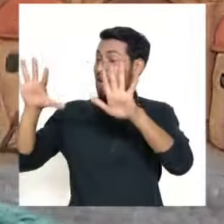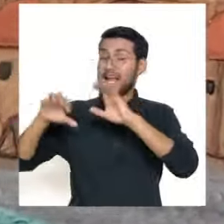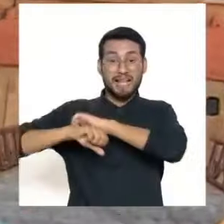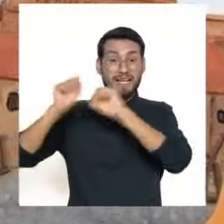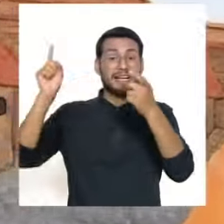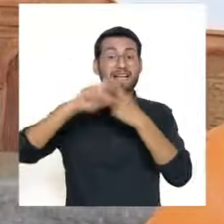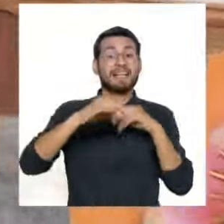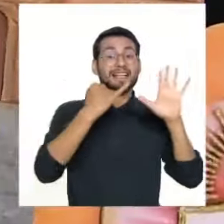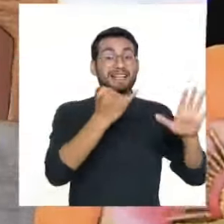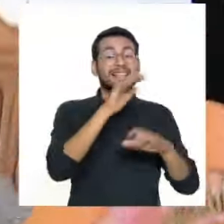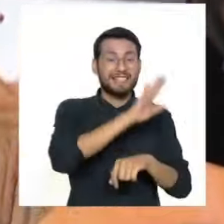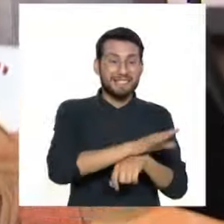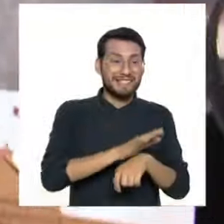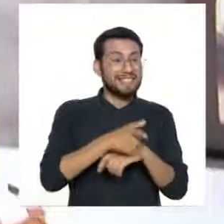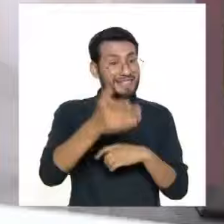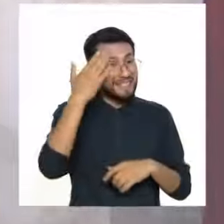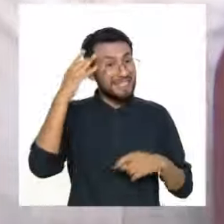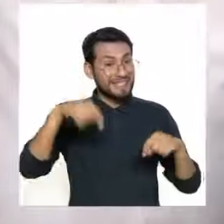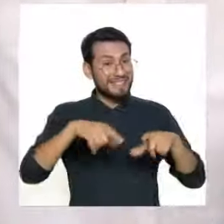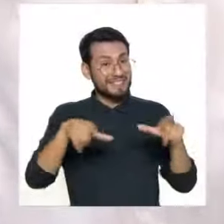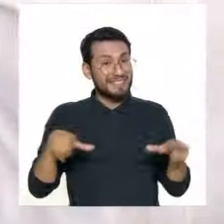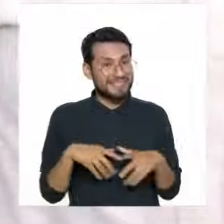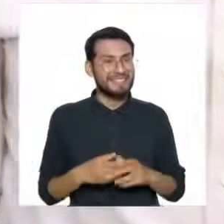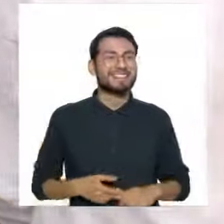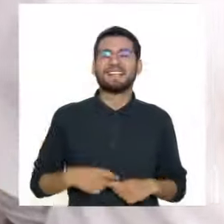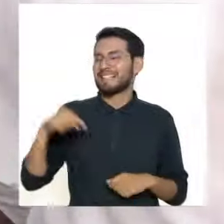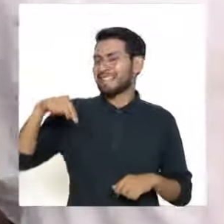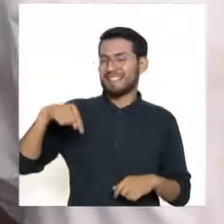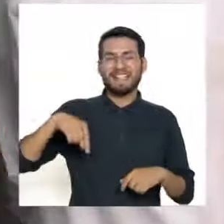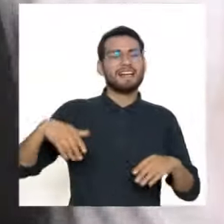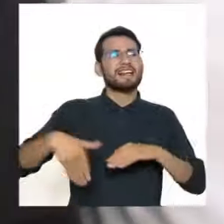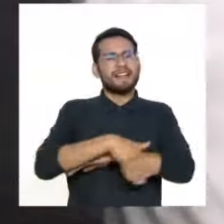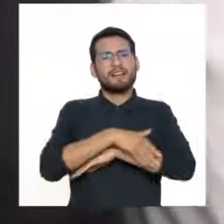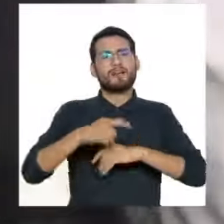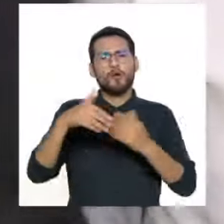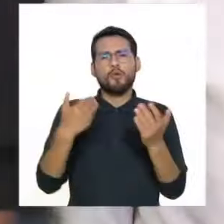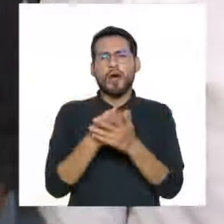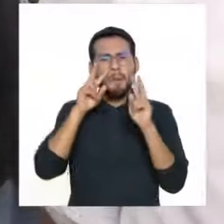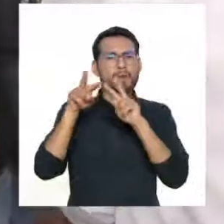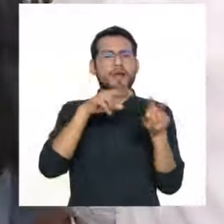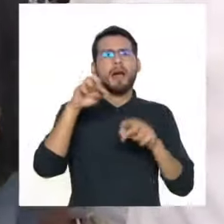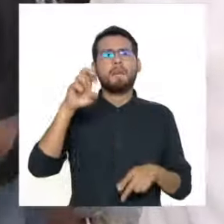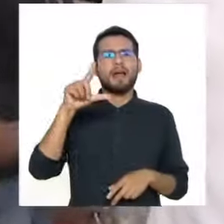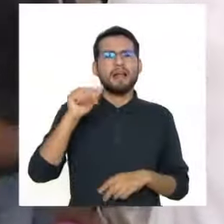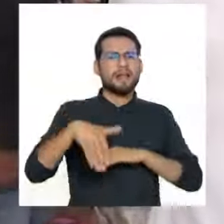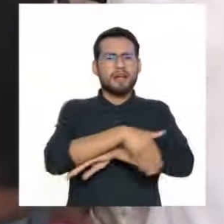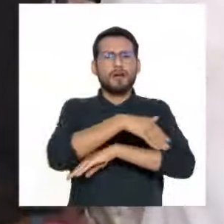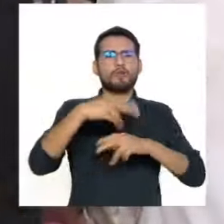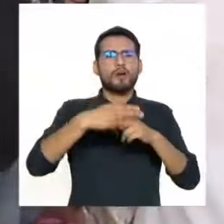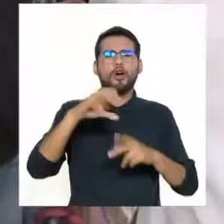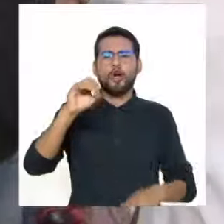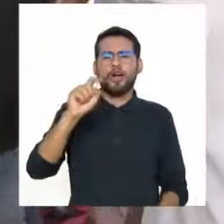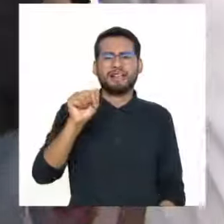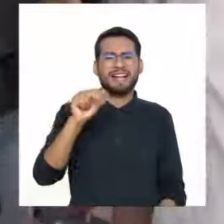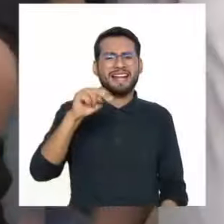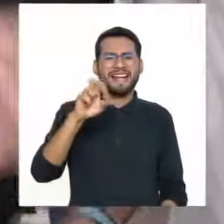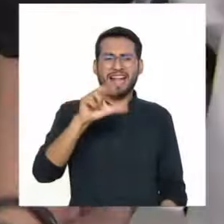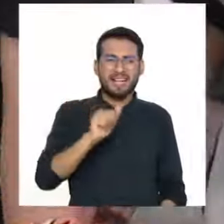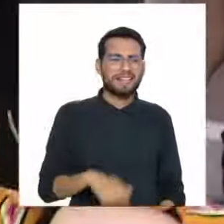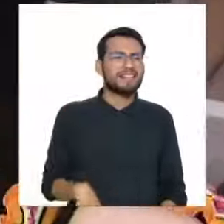de la tarde ya lo saben exactamente dónde se encuentran estamos aquí en el nuevo mirador de la perla ubicado en la avenida en la avenida